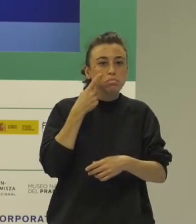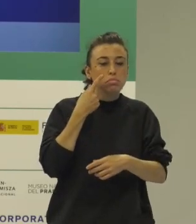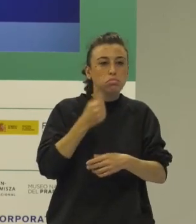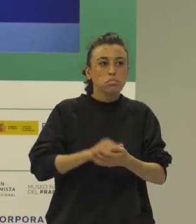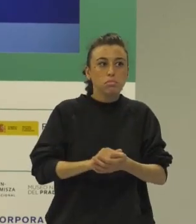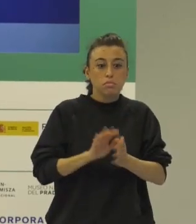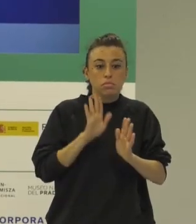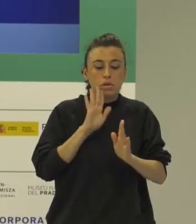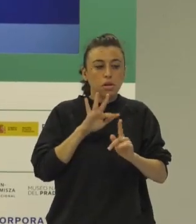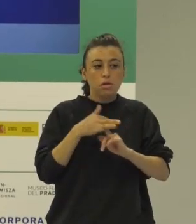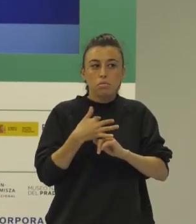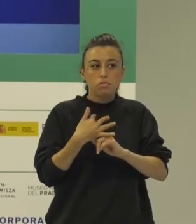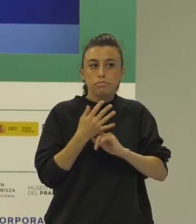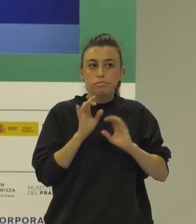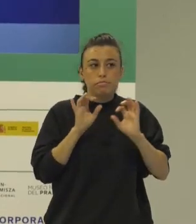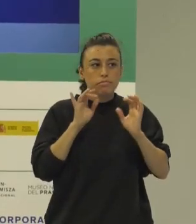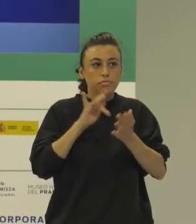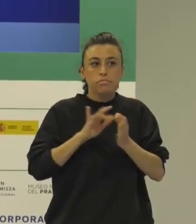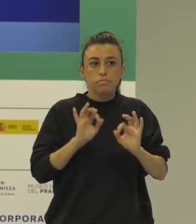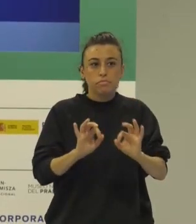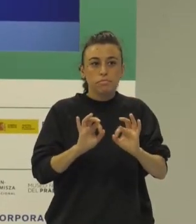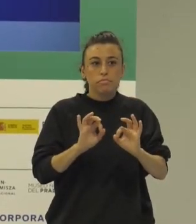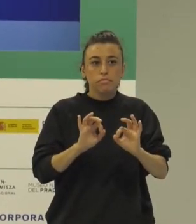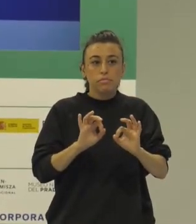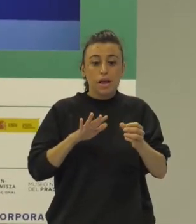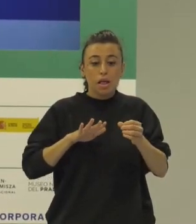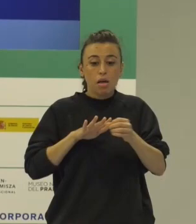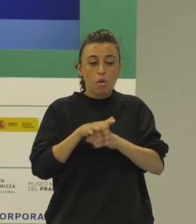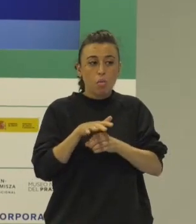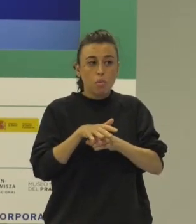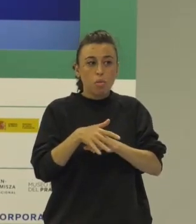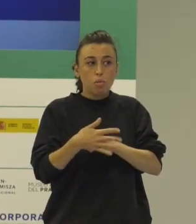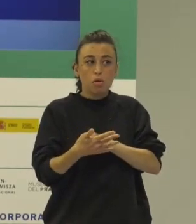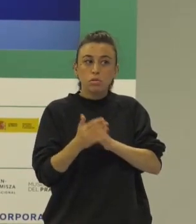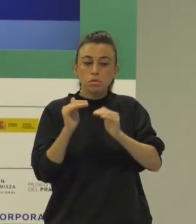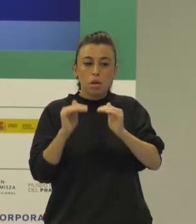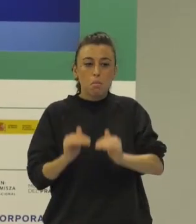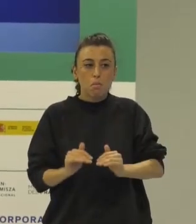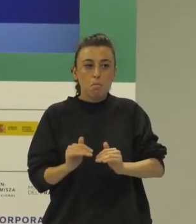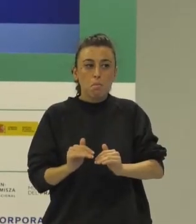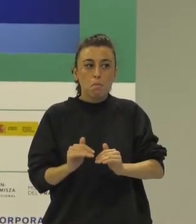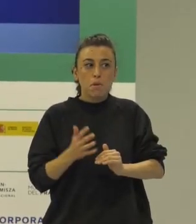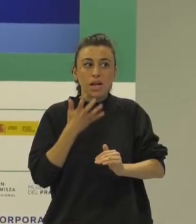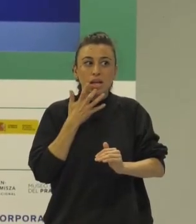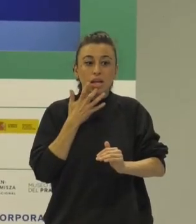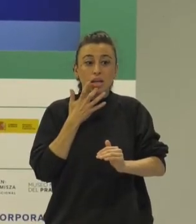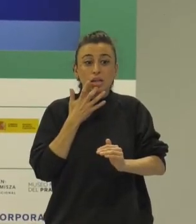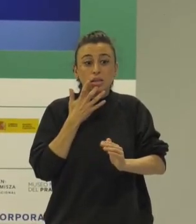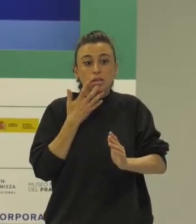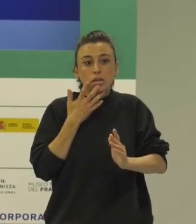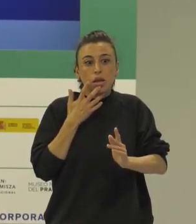las condiciones. La cobertura que está teniendo es menor que la que hubiera sido si no hubiera tanto acoso y hostigamiento a la